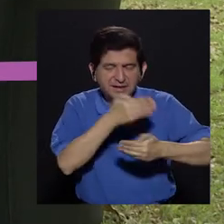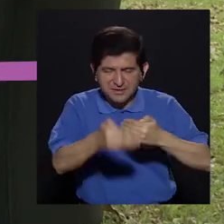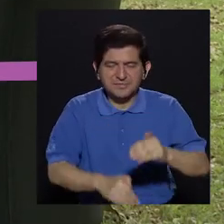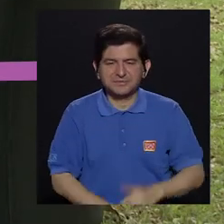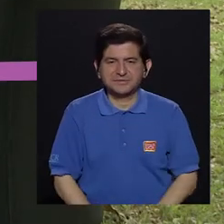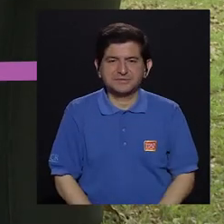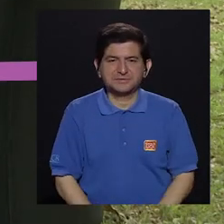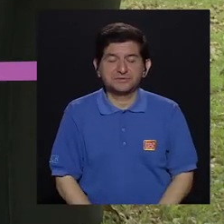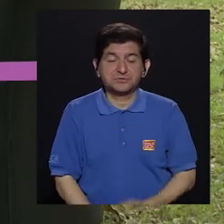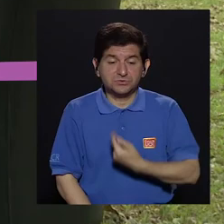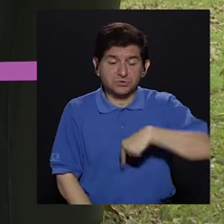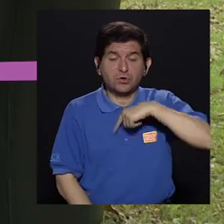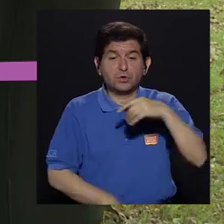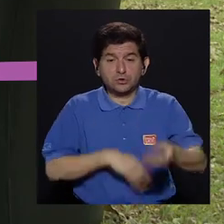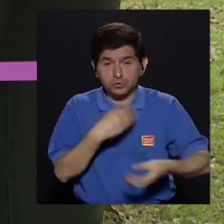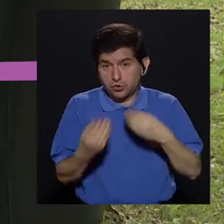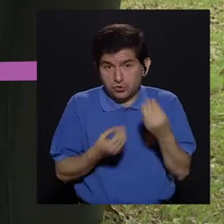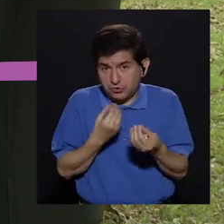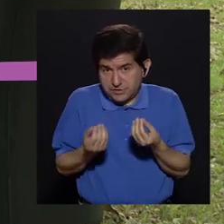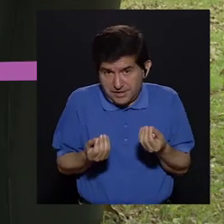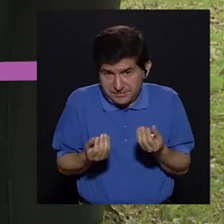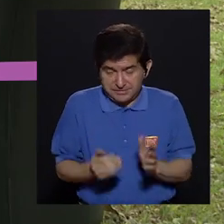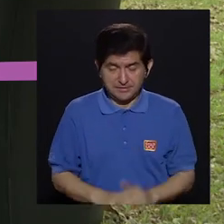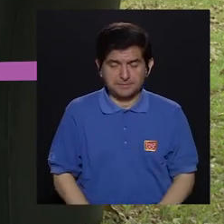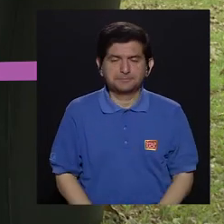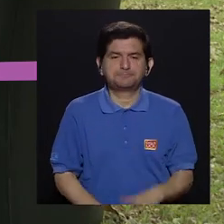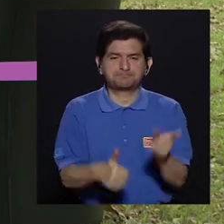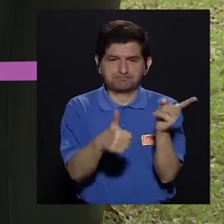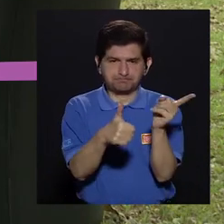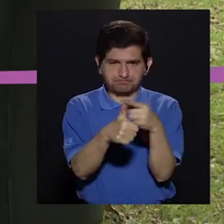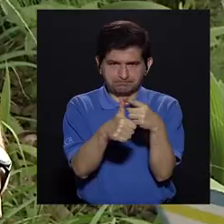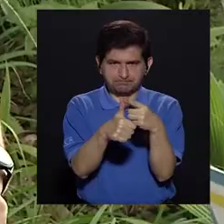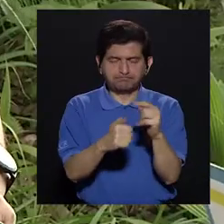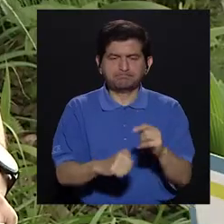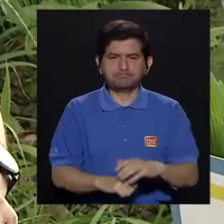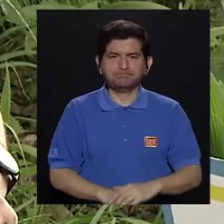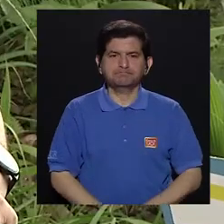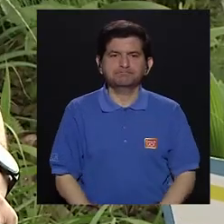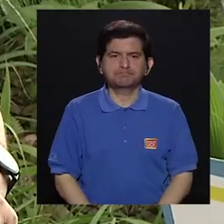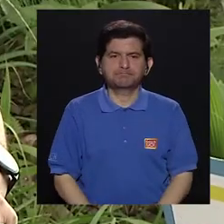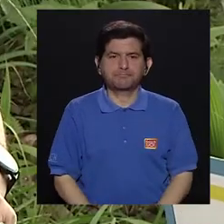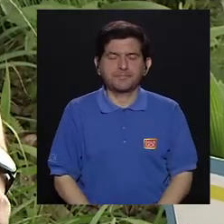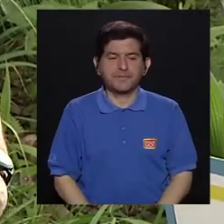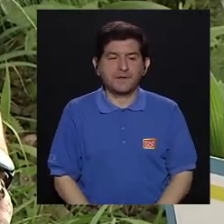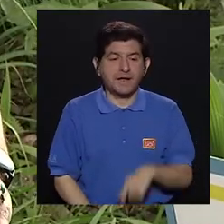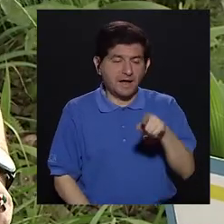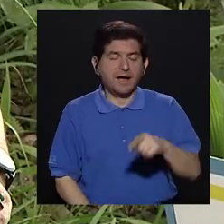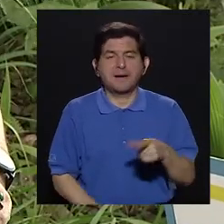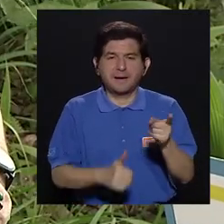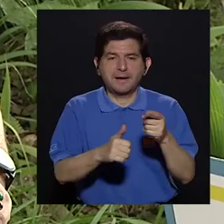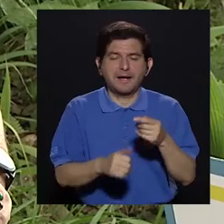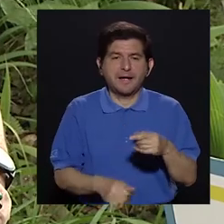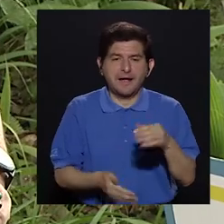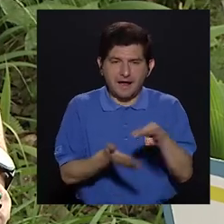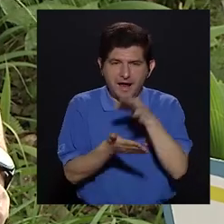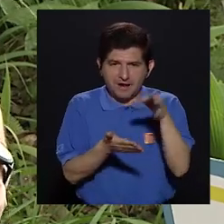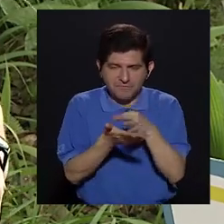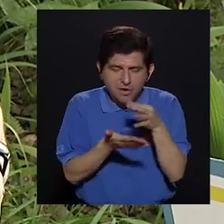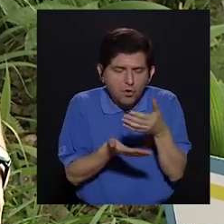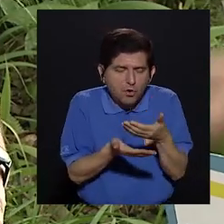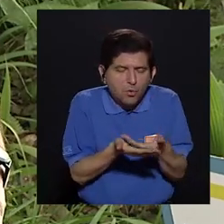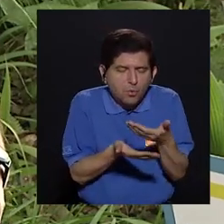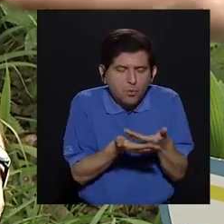Entonces, ¿qué podemos hacer ante esto? Bueno, en primer lugar, remojar el frijol,